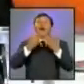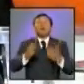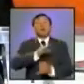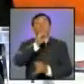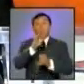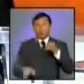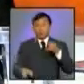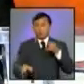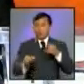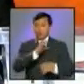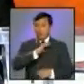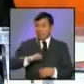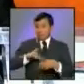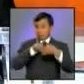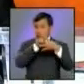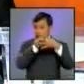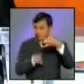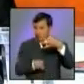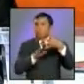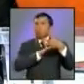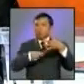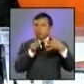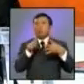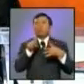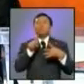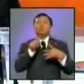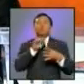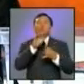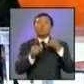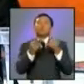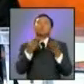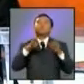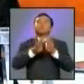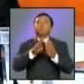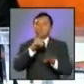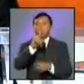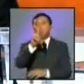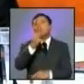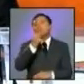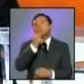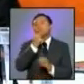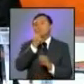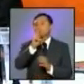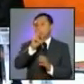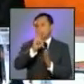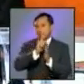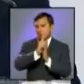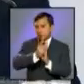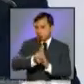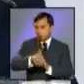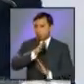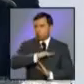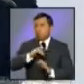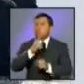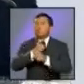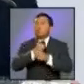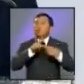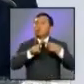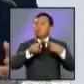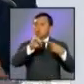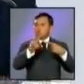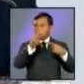Prix y para mí desde mi punto de vista Esto es algo que tiene que saber todo